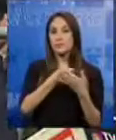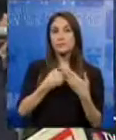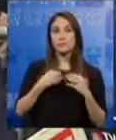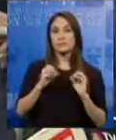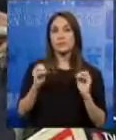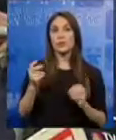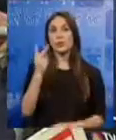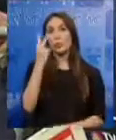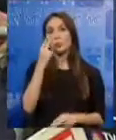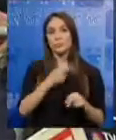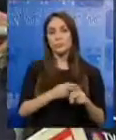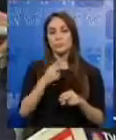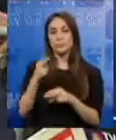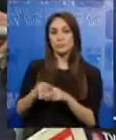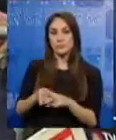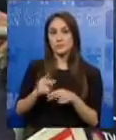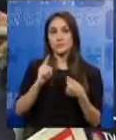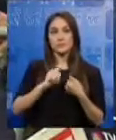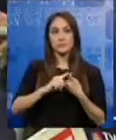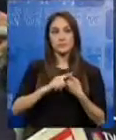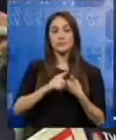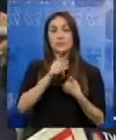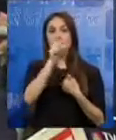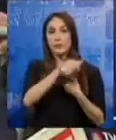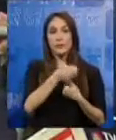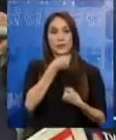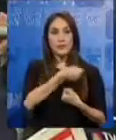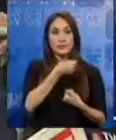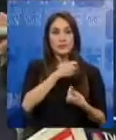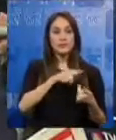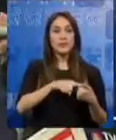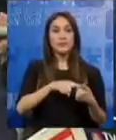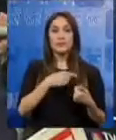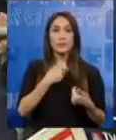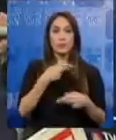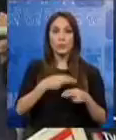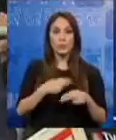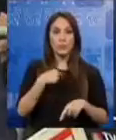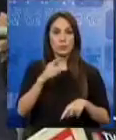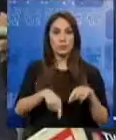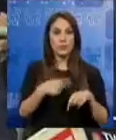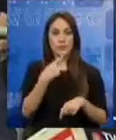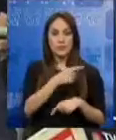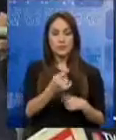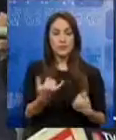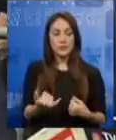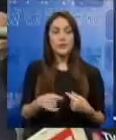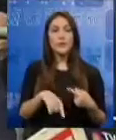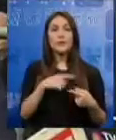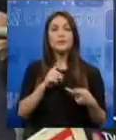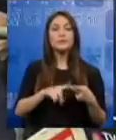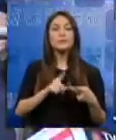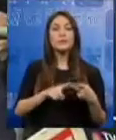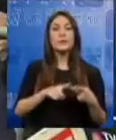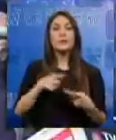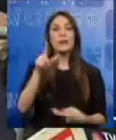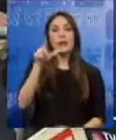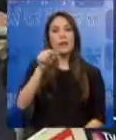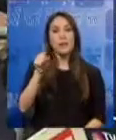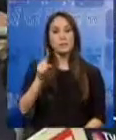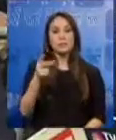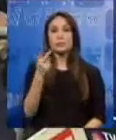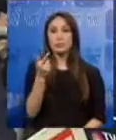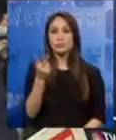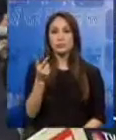de dos nombres, el señor entrevistador, que no voy a referir el nombre expresamente en estos instantes, y el señor Guillermo Lasso